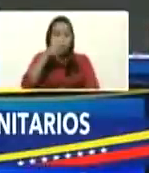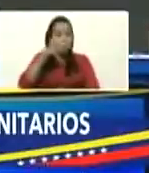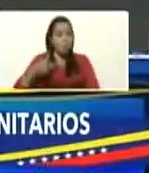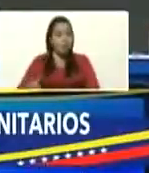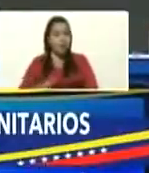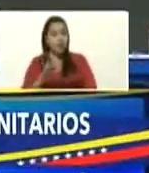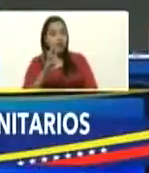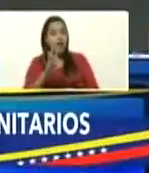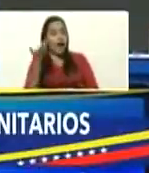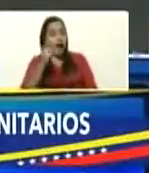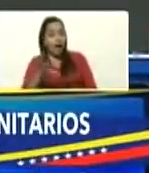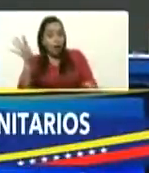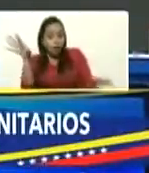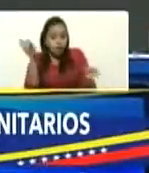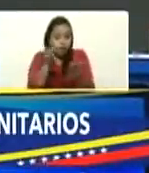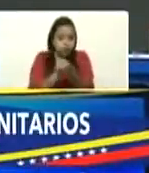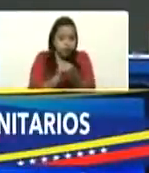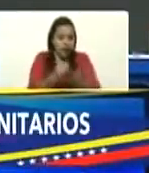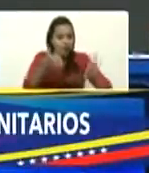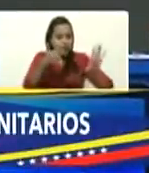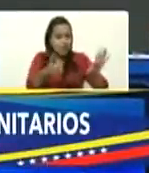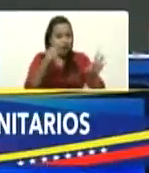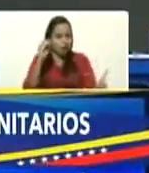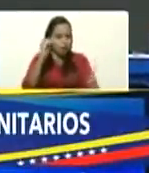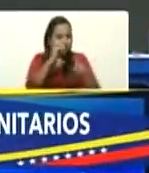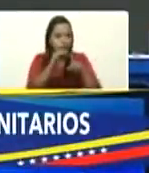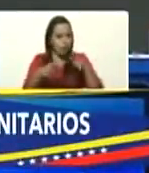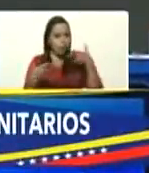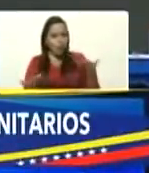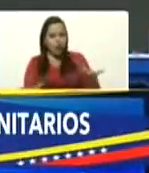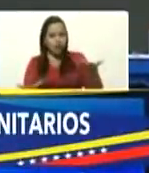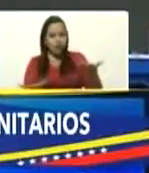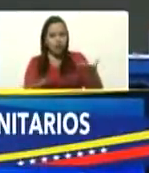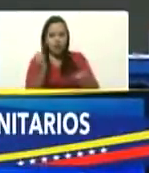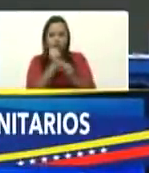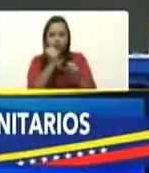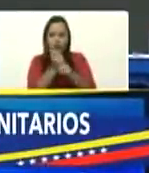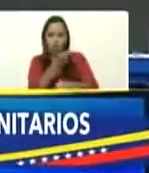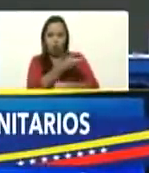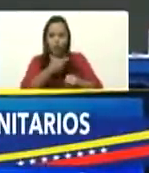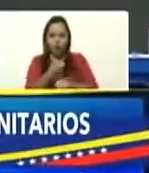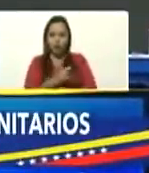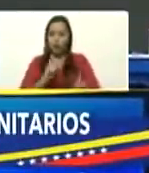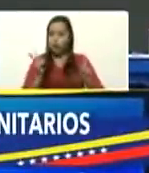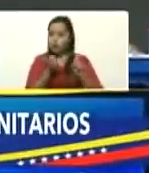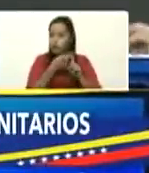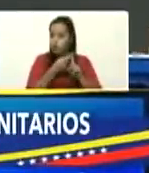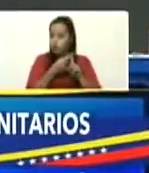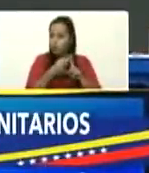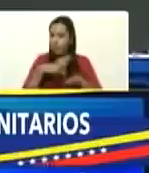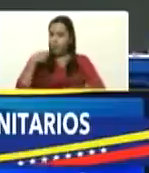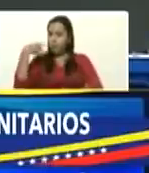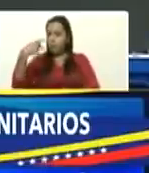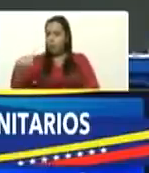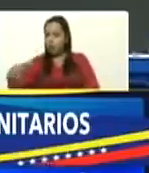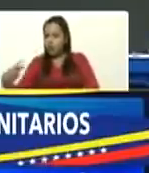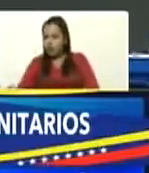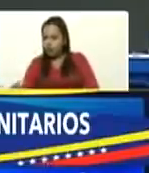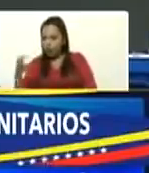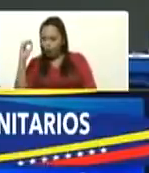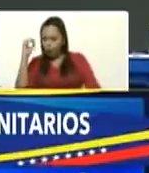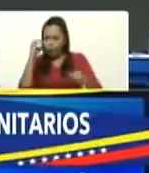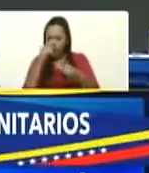fueron sistematizadas en 6 dimensiones de la acción de gobierno. En una dimensión política cuyo